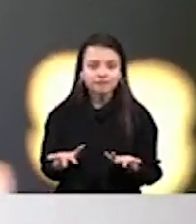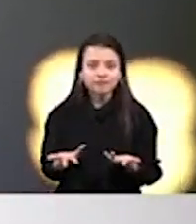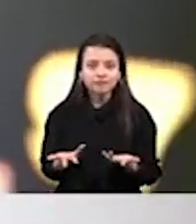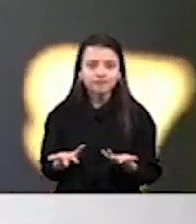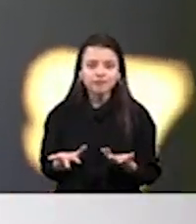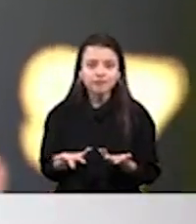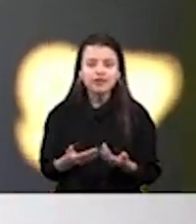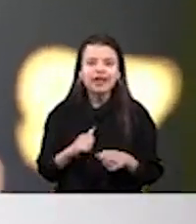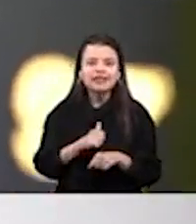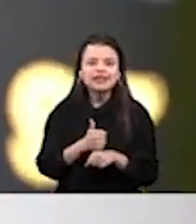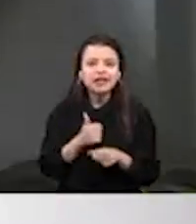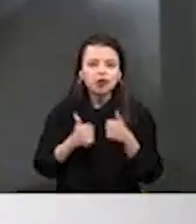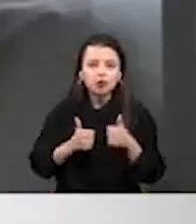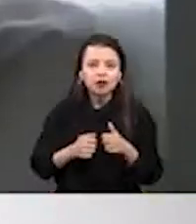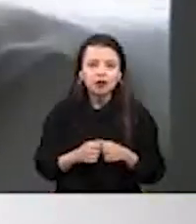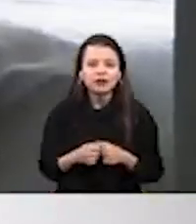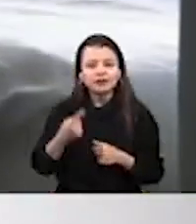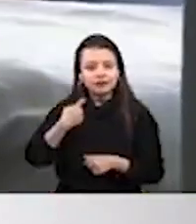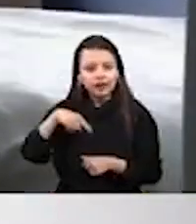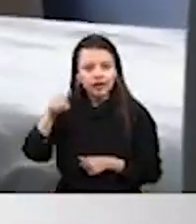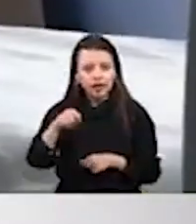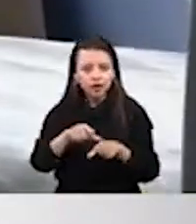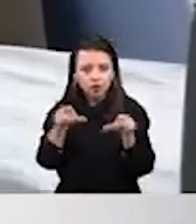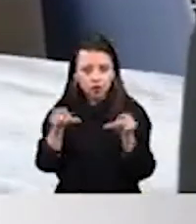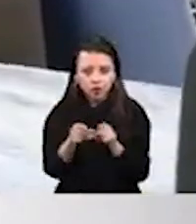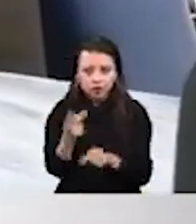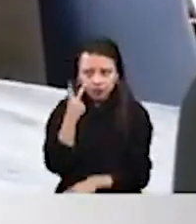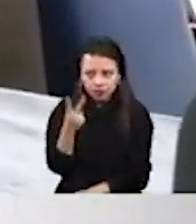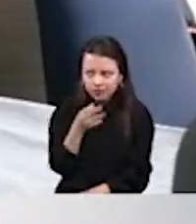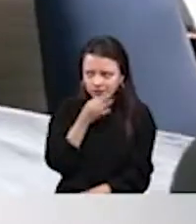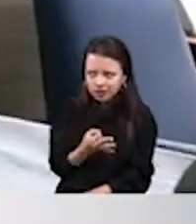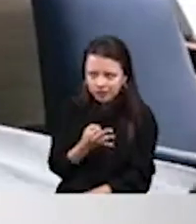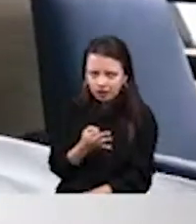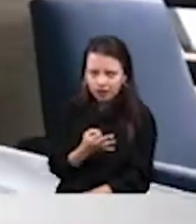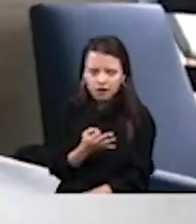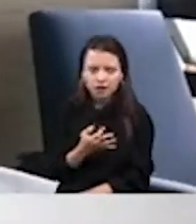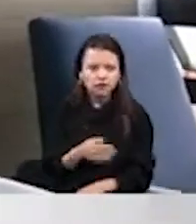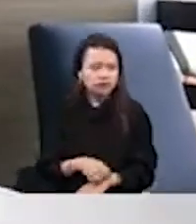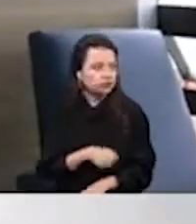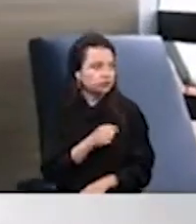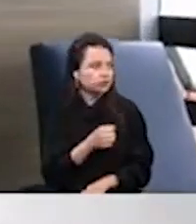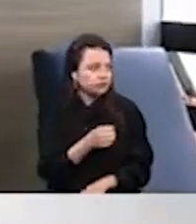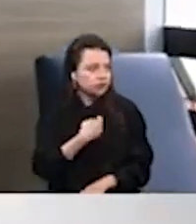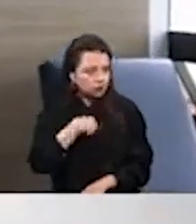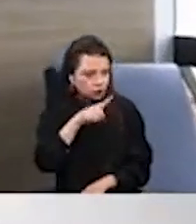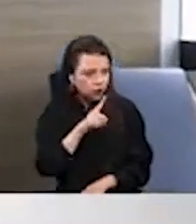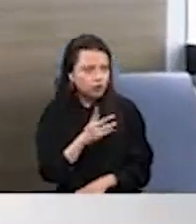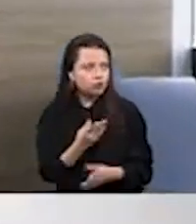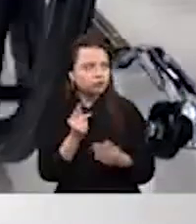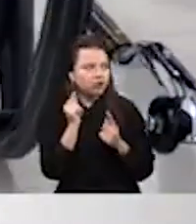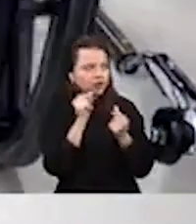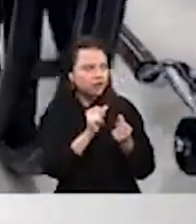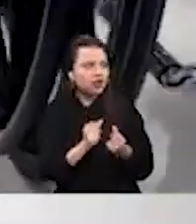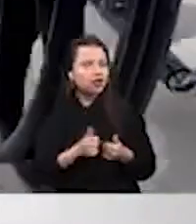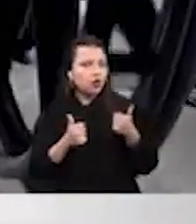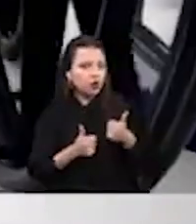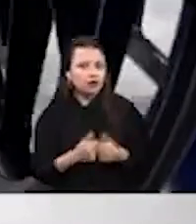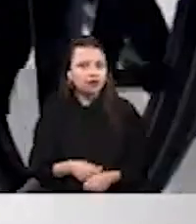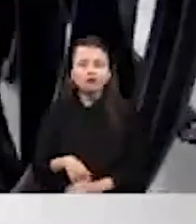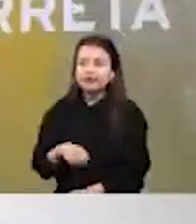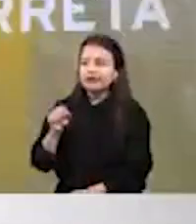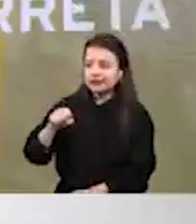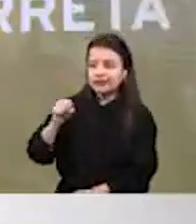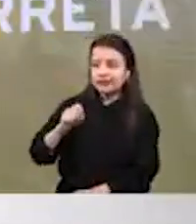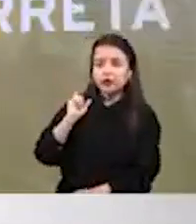¿cierto? Sí, comprobarlo, señor. Con nuestros propios ojos, mirar en qué se ha invertido la plata en Cúcuta. Sí,